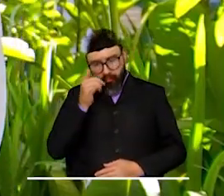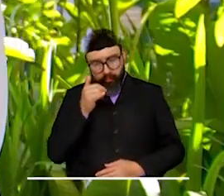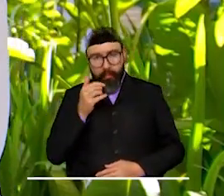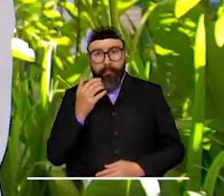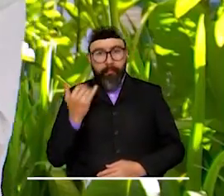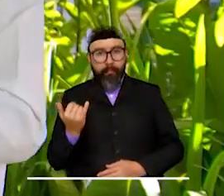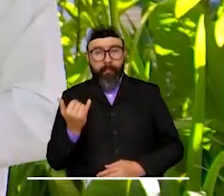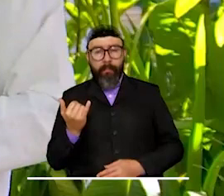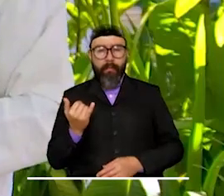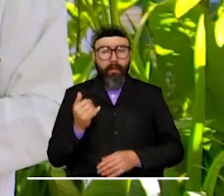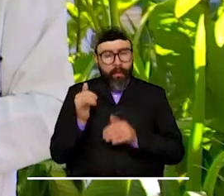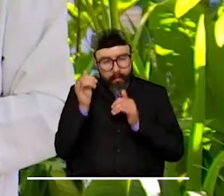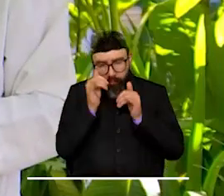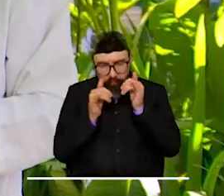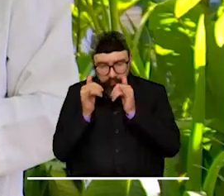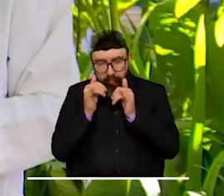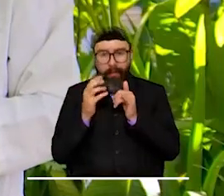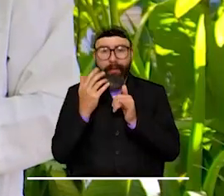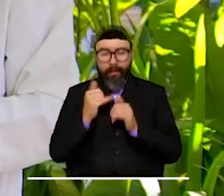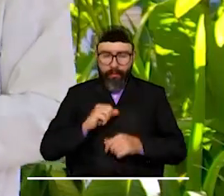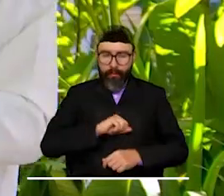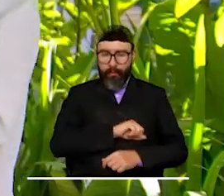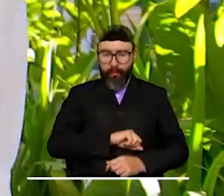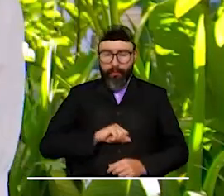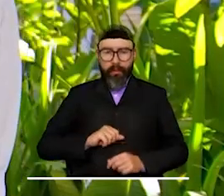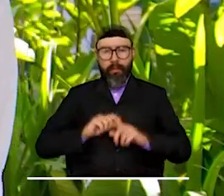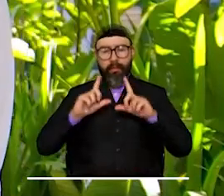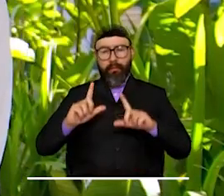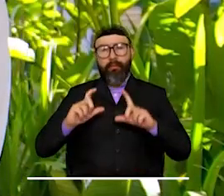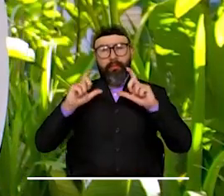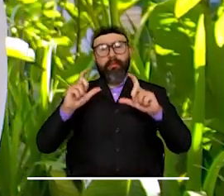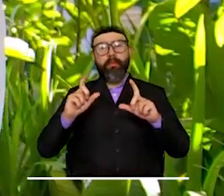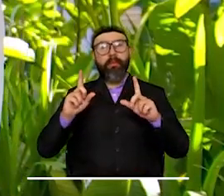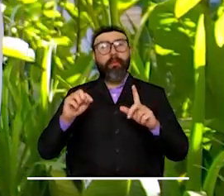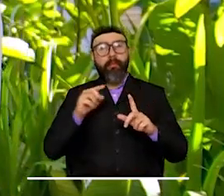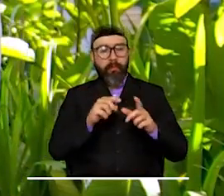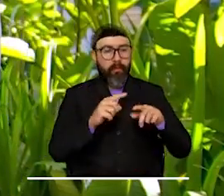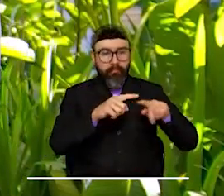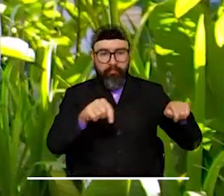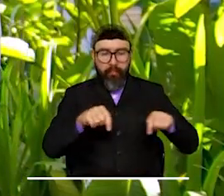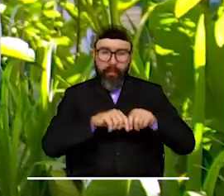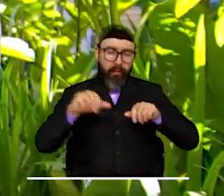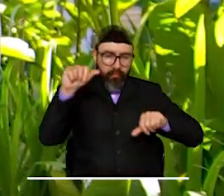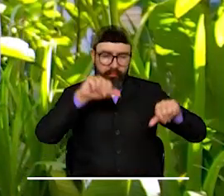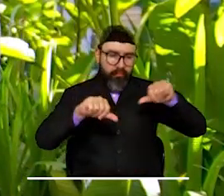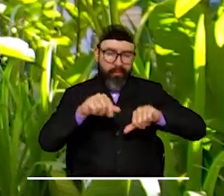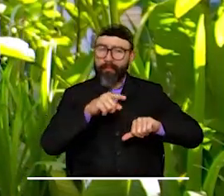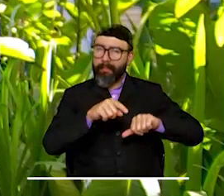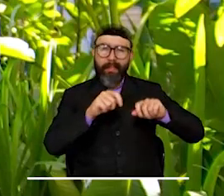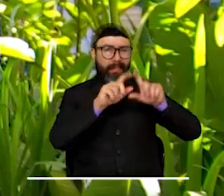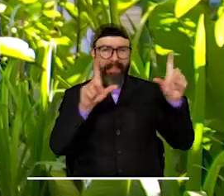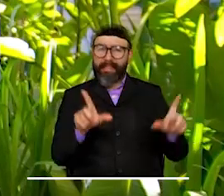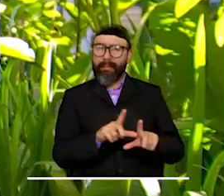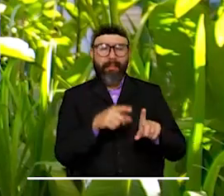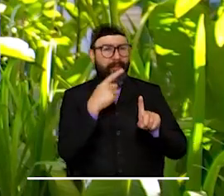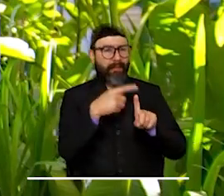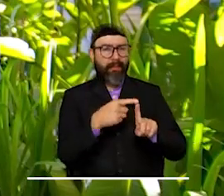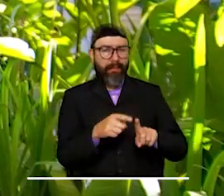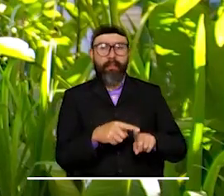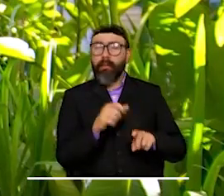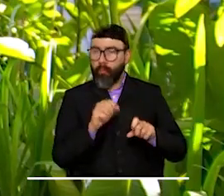imágenes diagnósticas por ultrasonografía. Laboratorio clínico, pues hay muchos exámenes que se pueden hacer inclusive